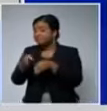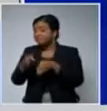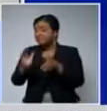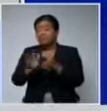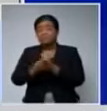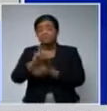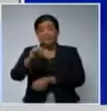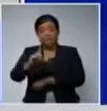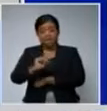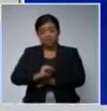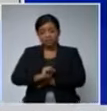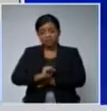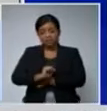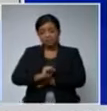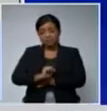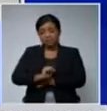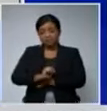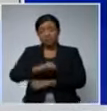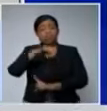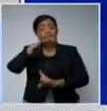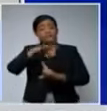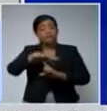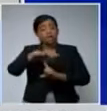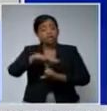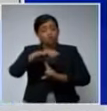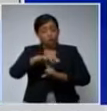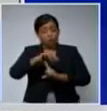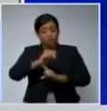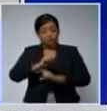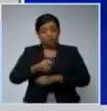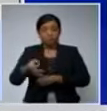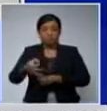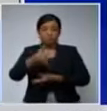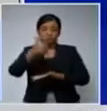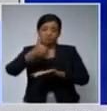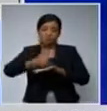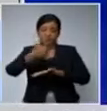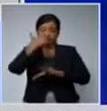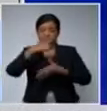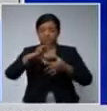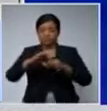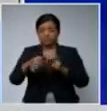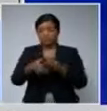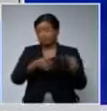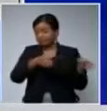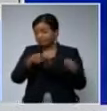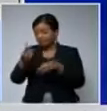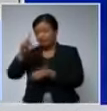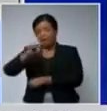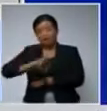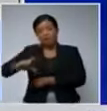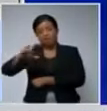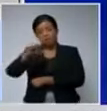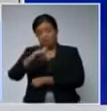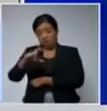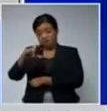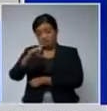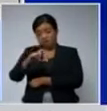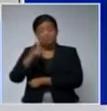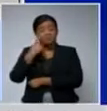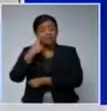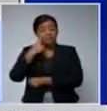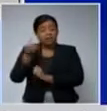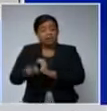el municipio cabecera, el municipio Artemisa. Y Camagüey, que presentó un incremento